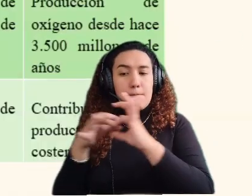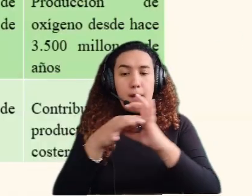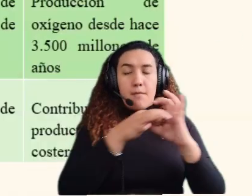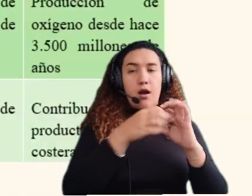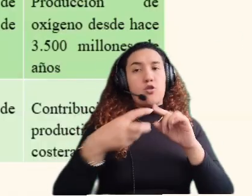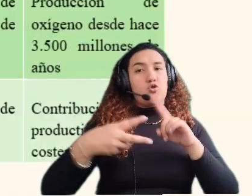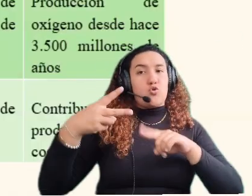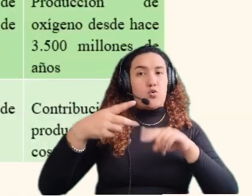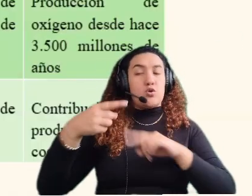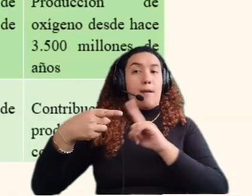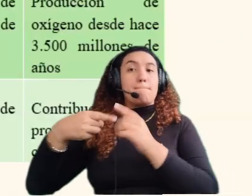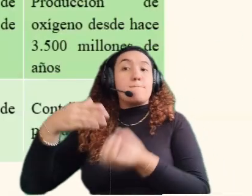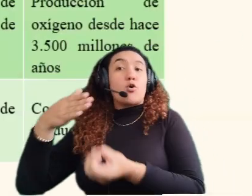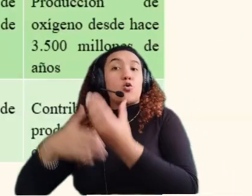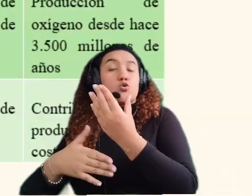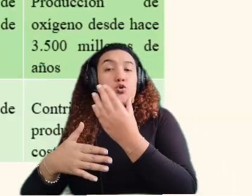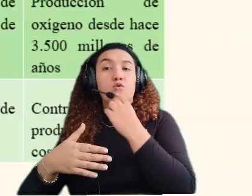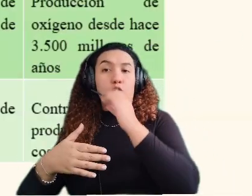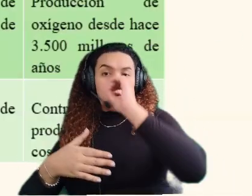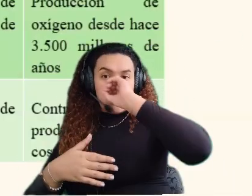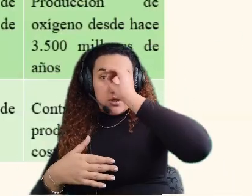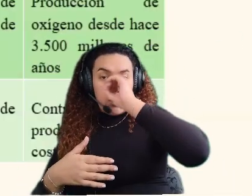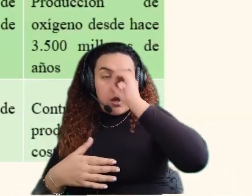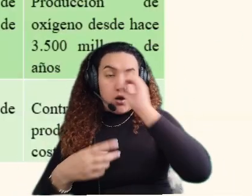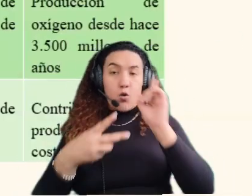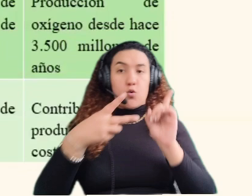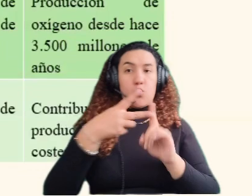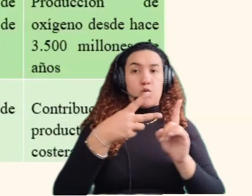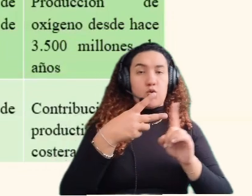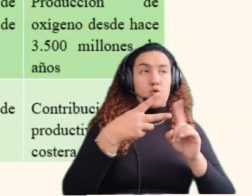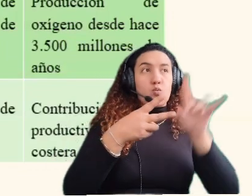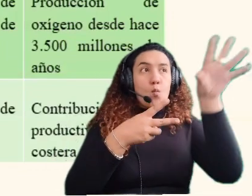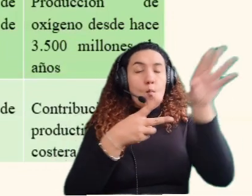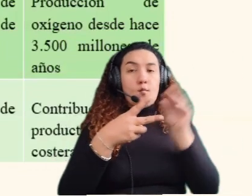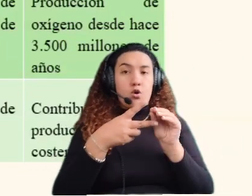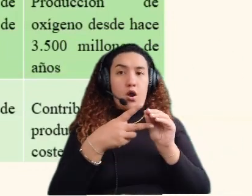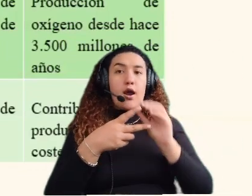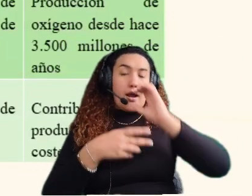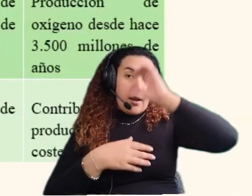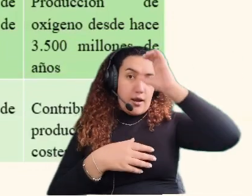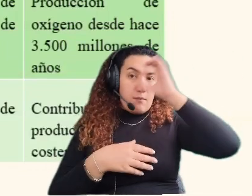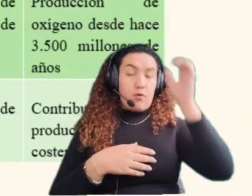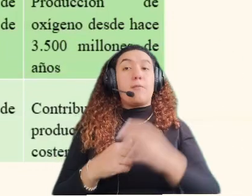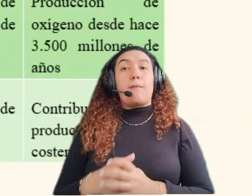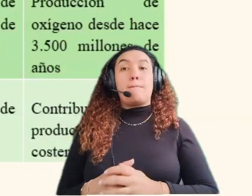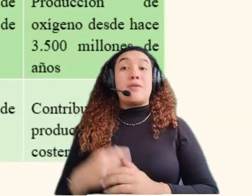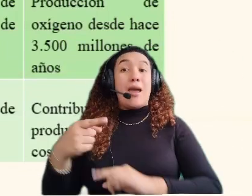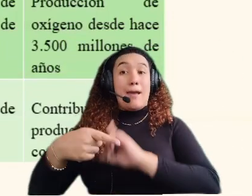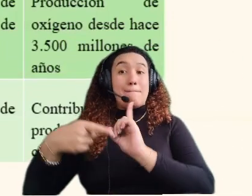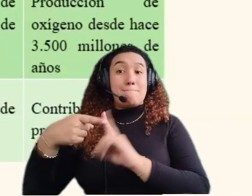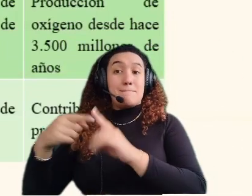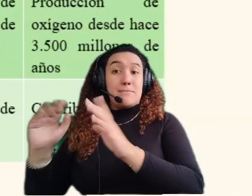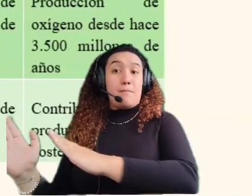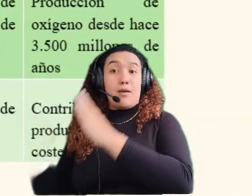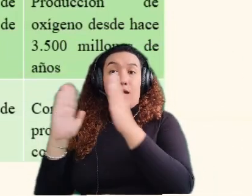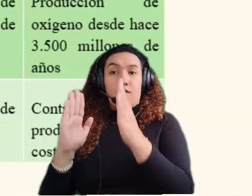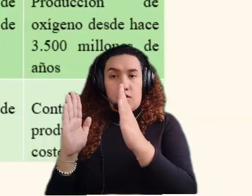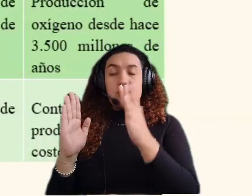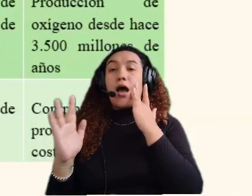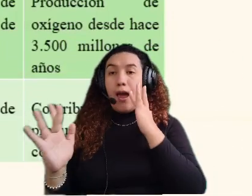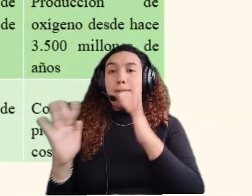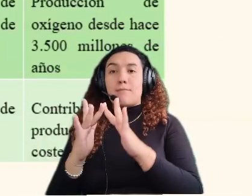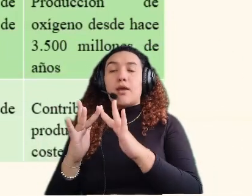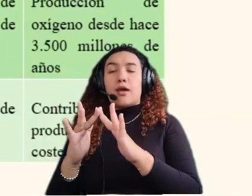interconectadas que garantizan la producción de oxígeno y la fijación de carbono. La primera fase, que es la fase luminosa, que es